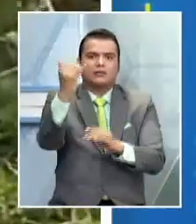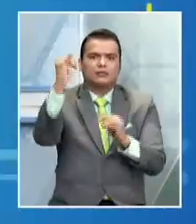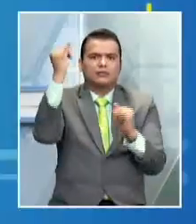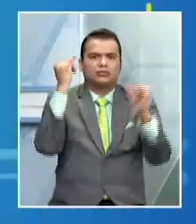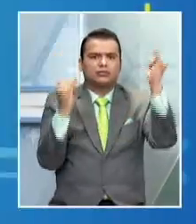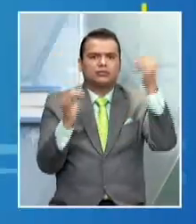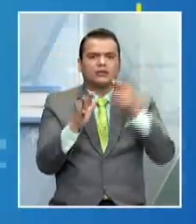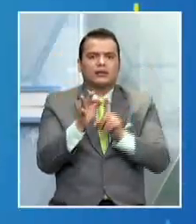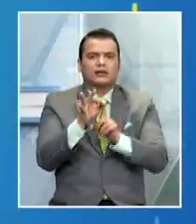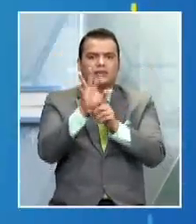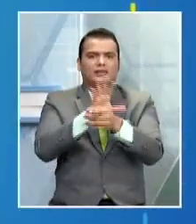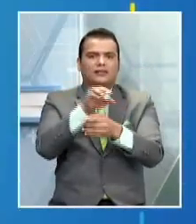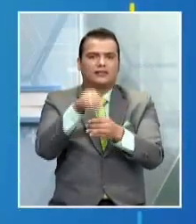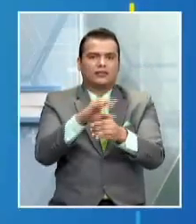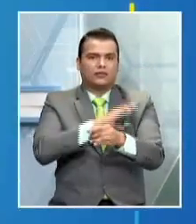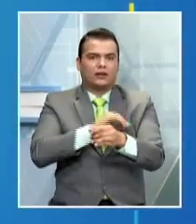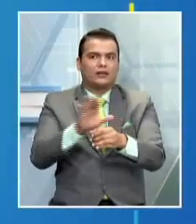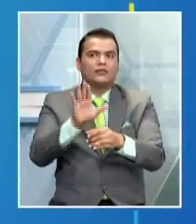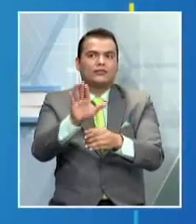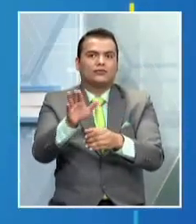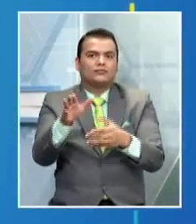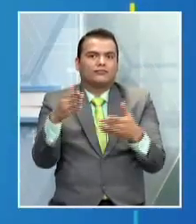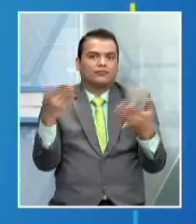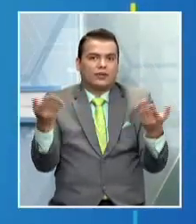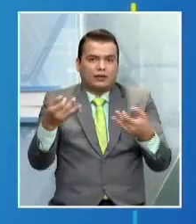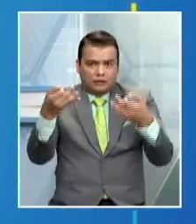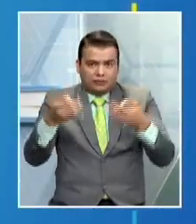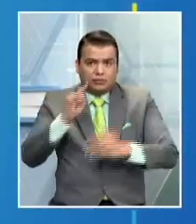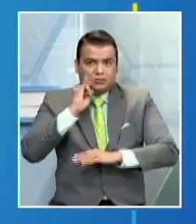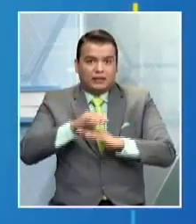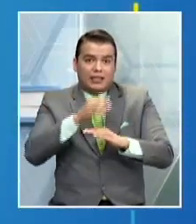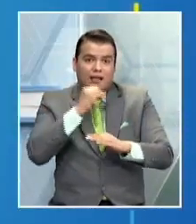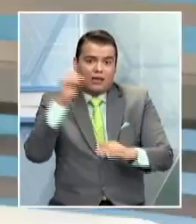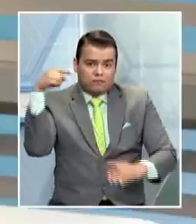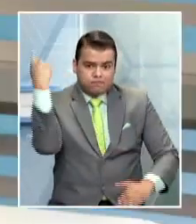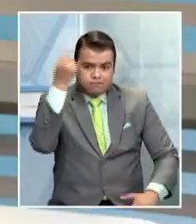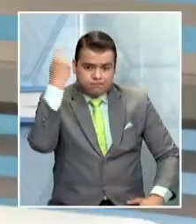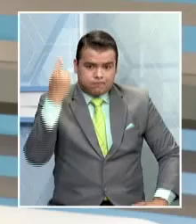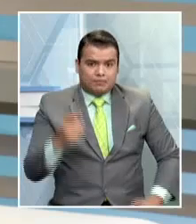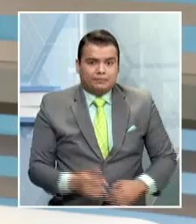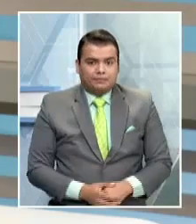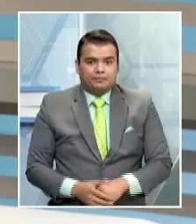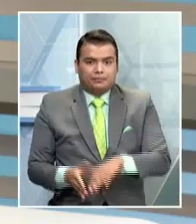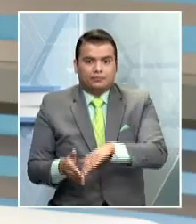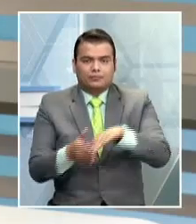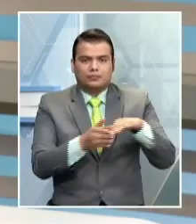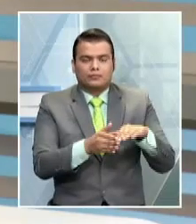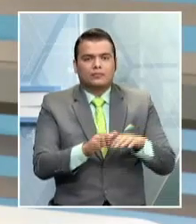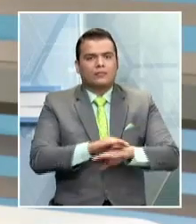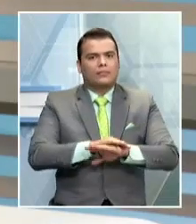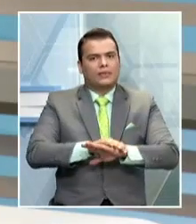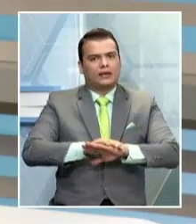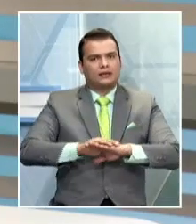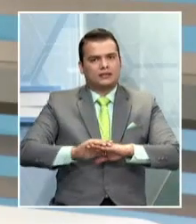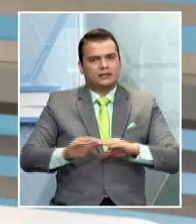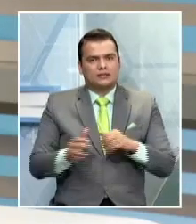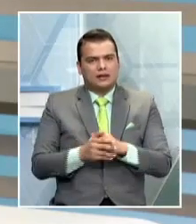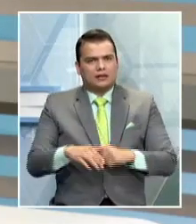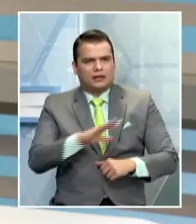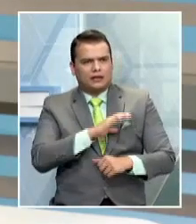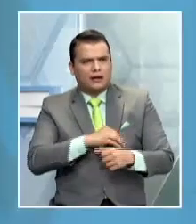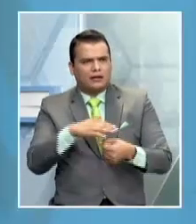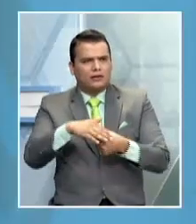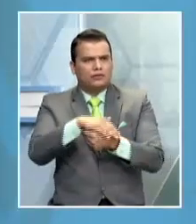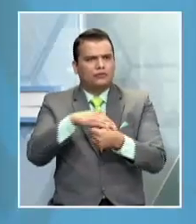municipio, porque son espacios públicos que muchas veces están sin protección. Luego de analizar el comportamiento delincuencial en